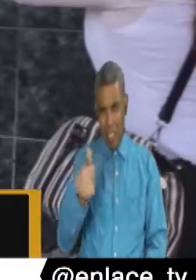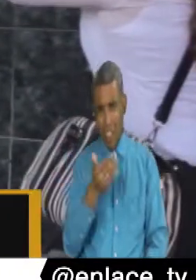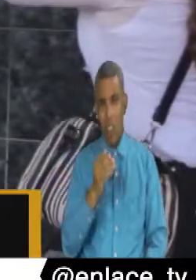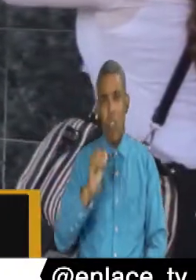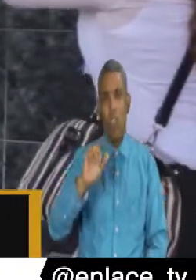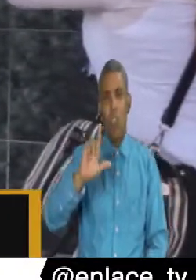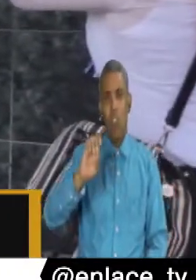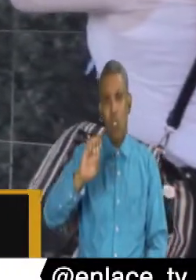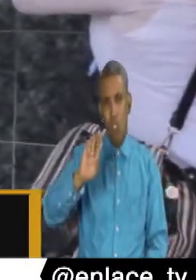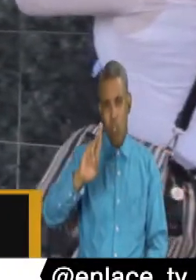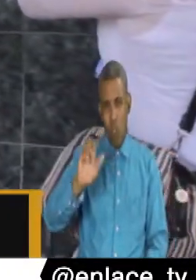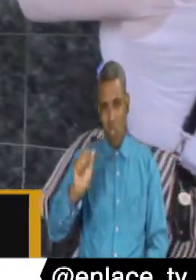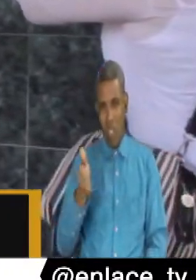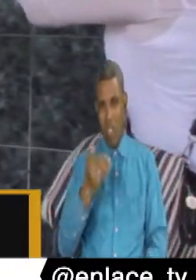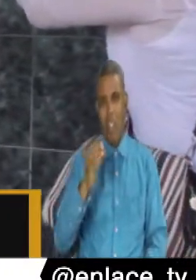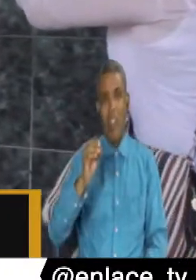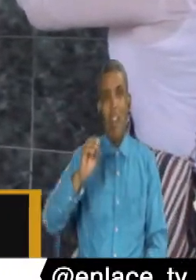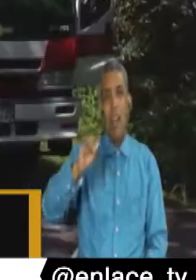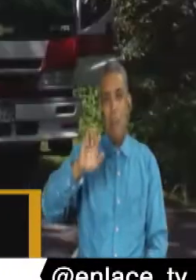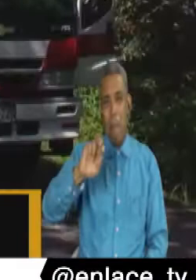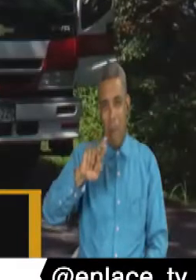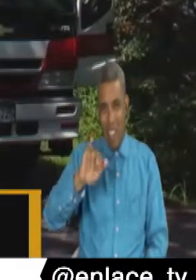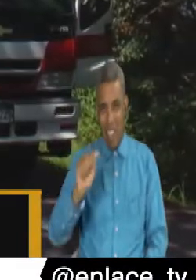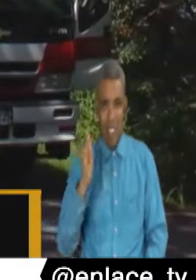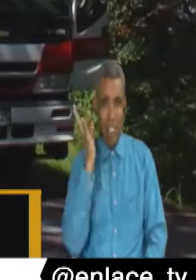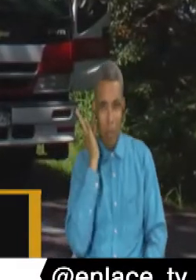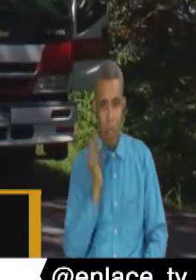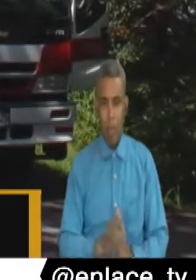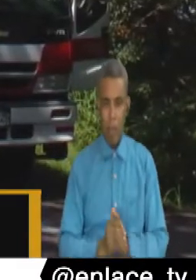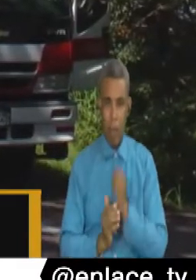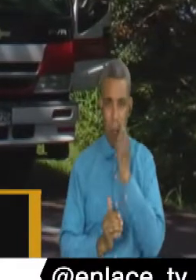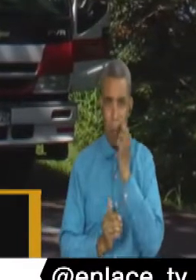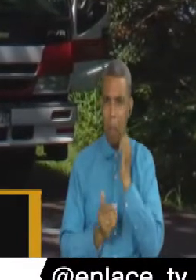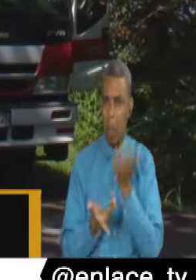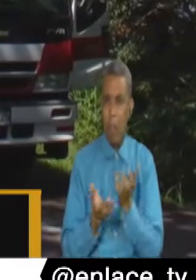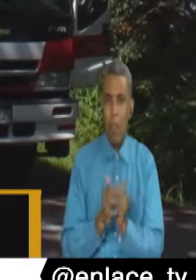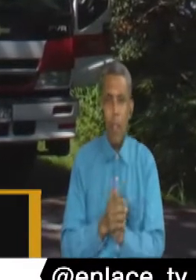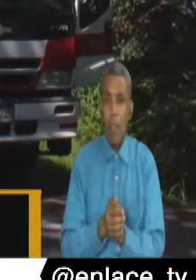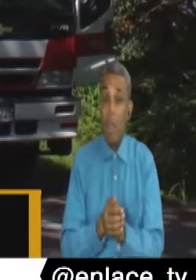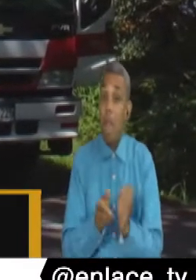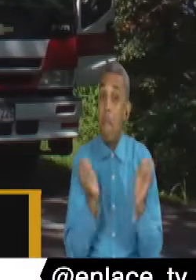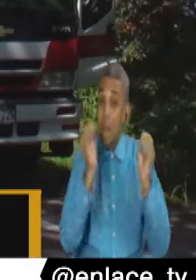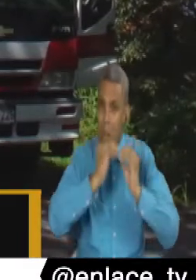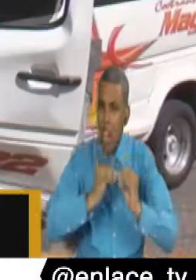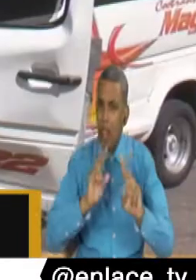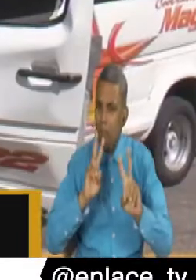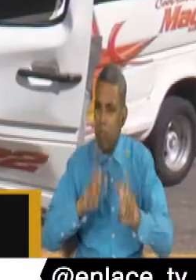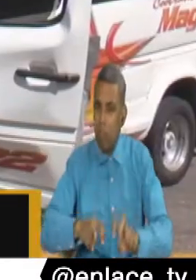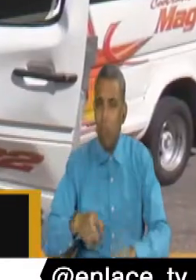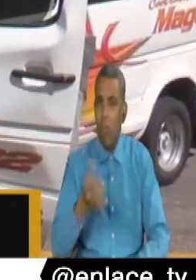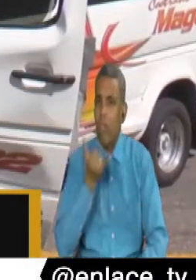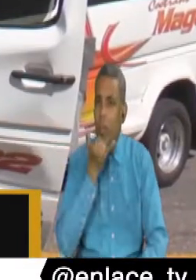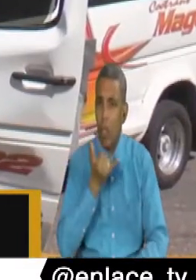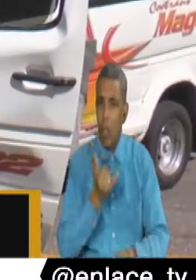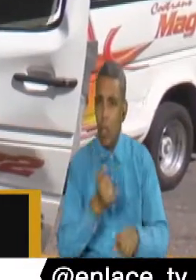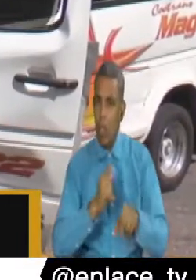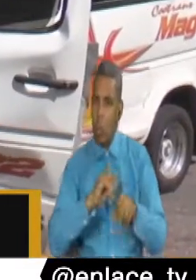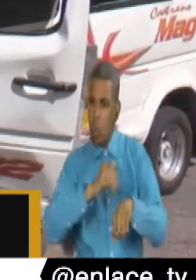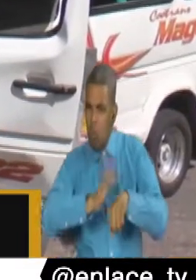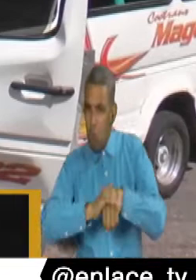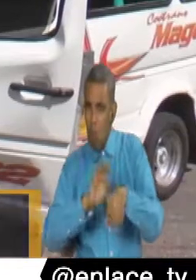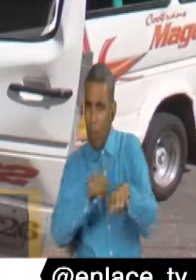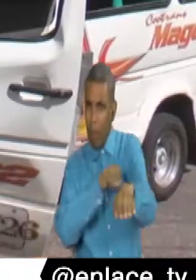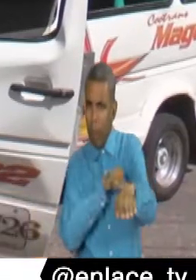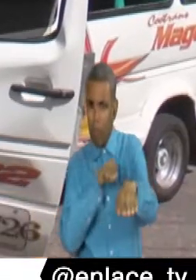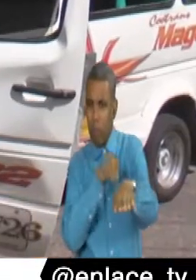Lara, María Chaparro Ballesteros. Las autoridades aún tienen la tarea de determinar cuál de los conductores es el